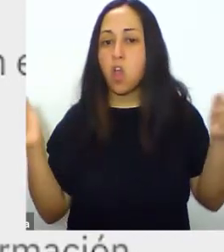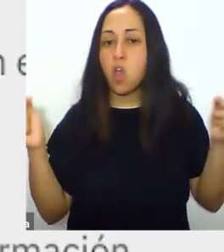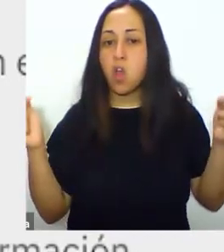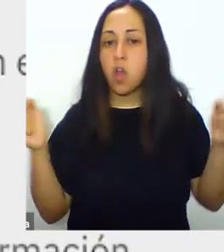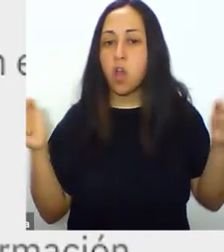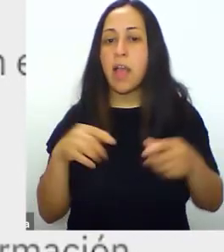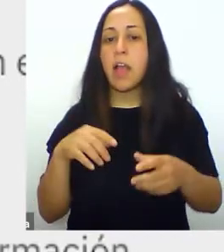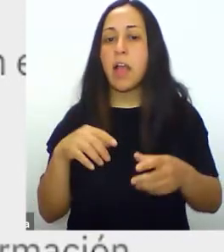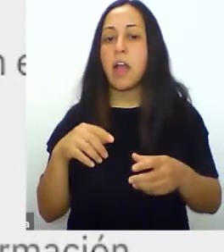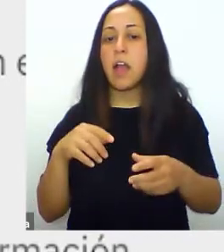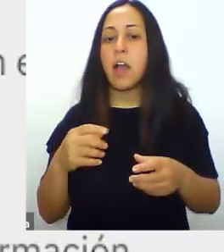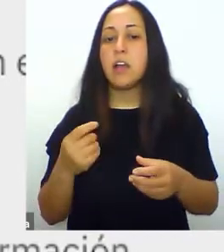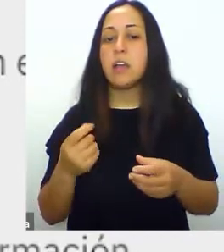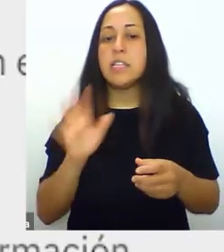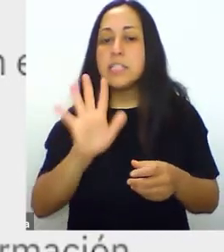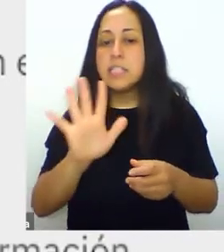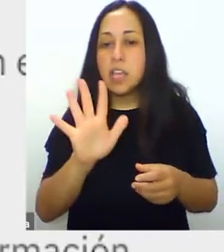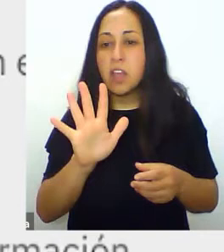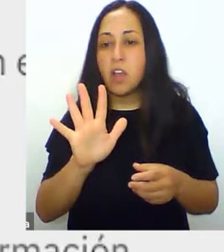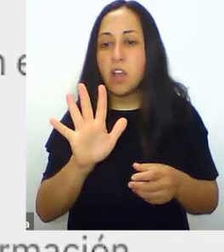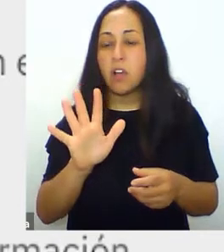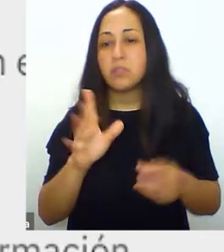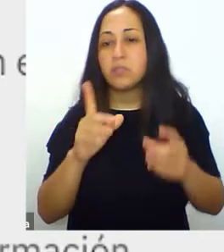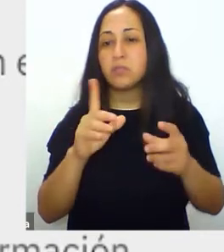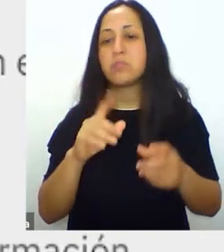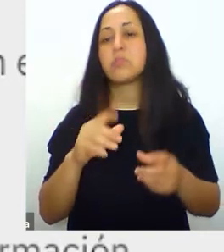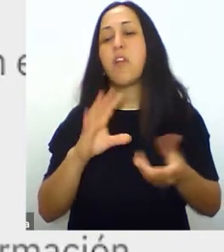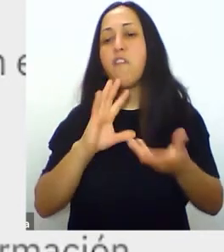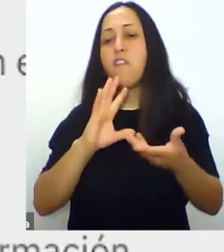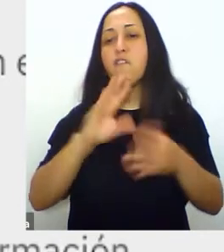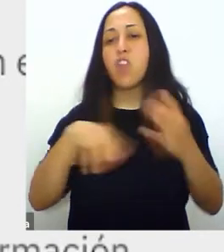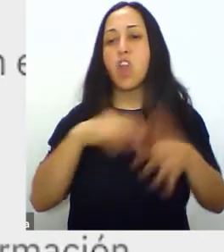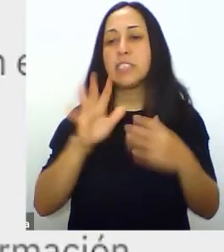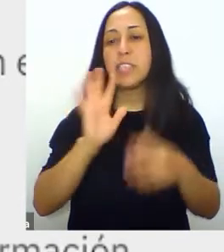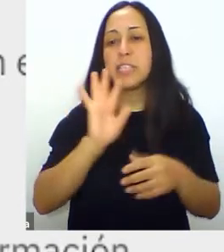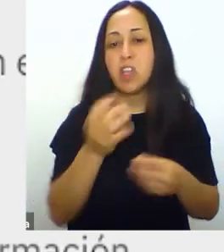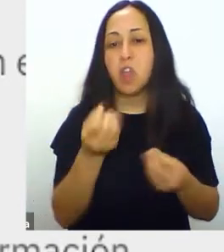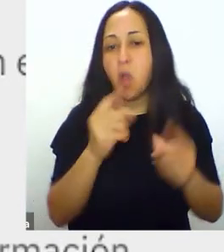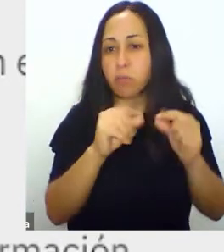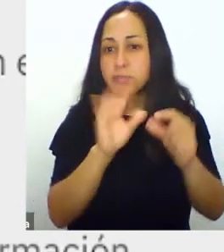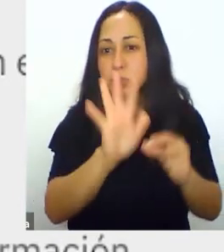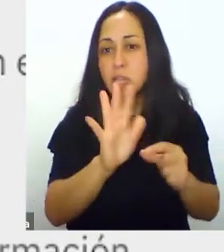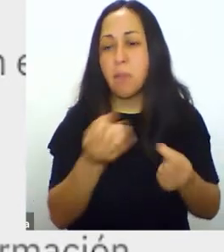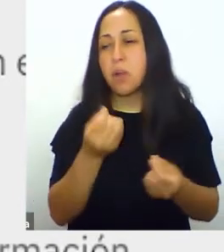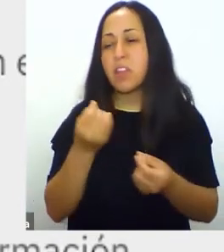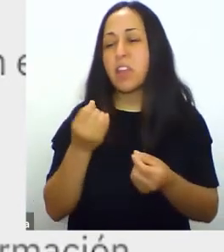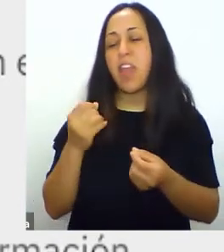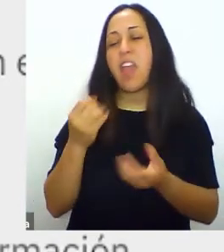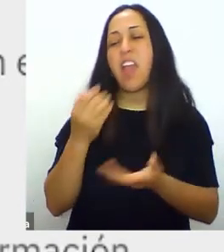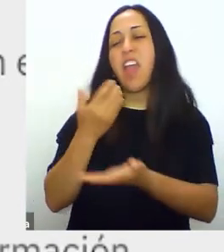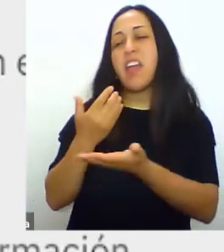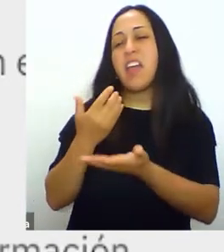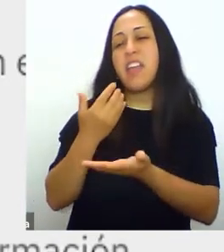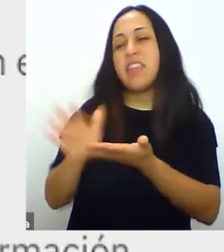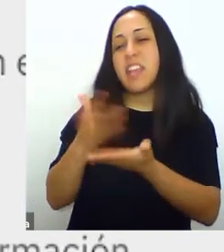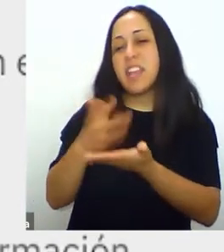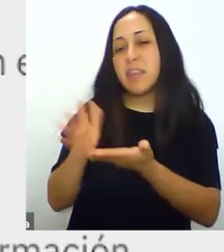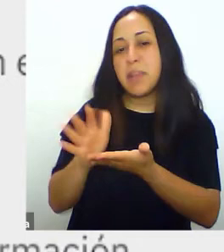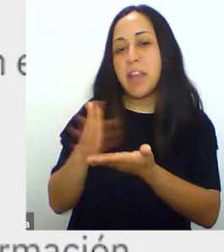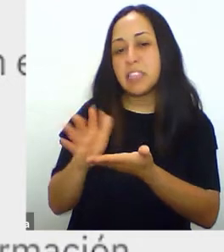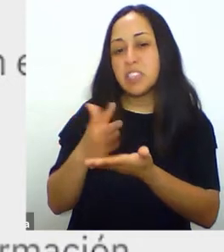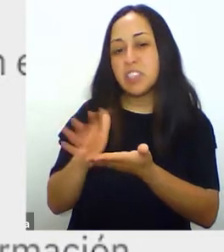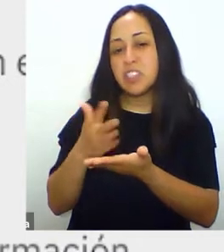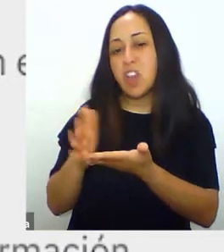línea, que son las expresiones discriminatorias, ¿no? Ya que se la discrimina o se minimiza su opinión por